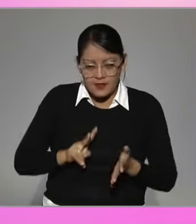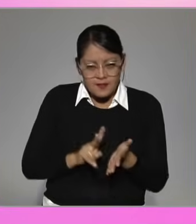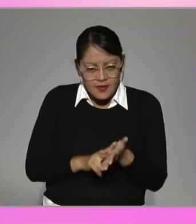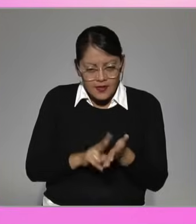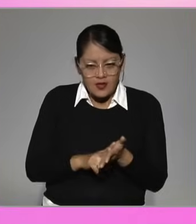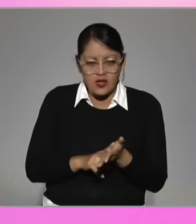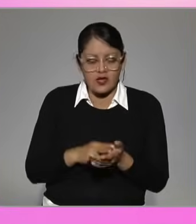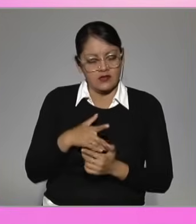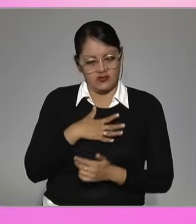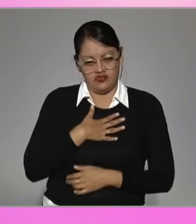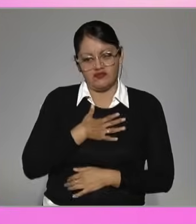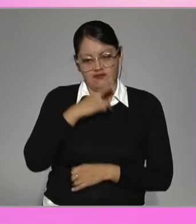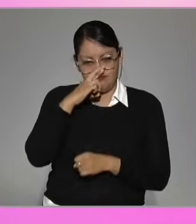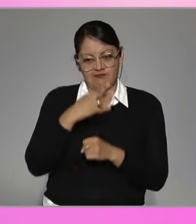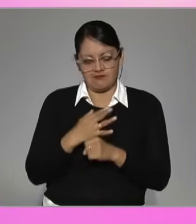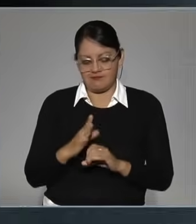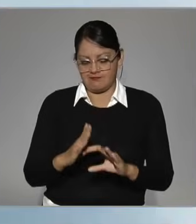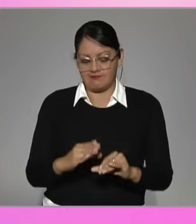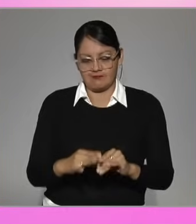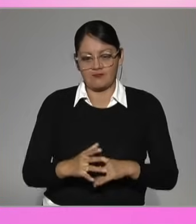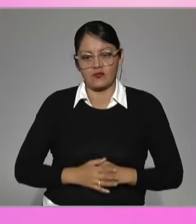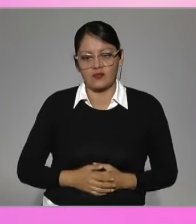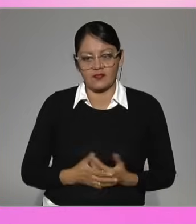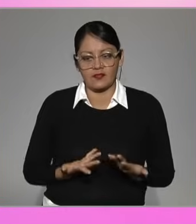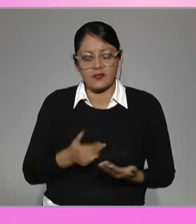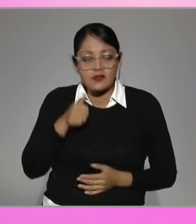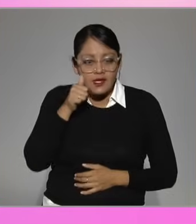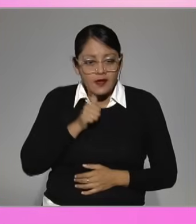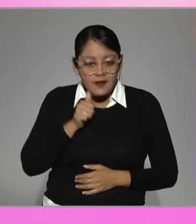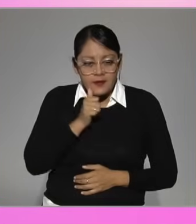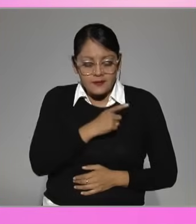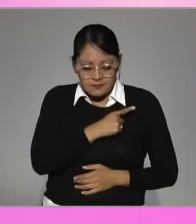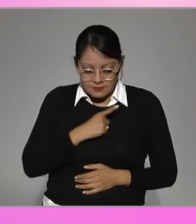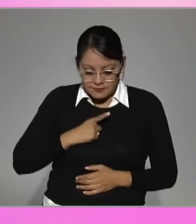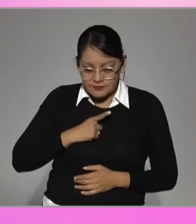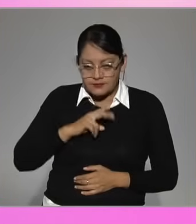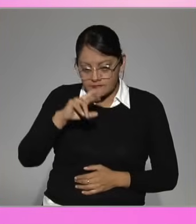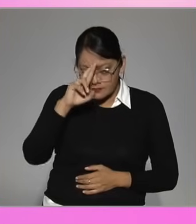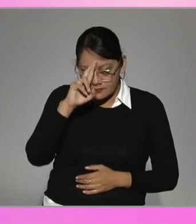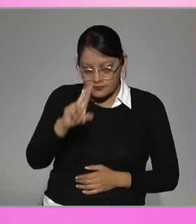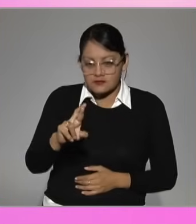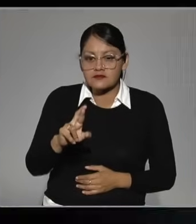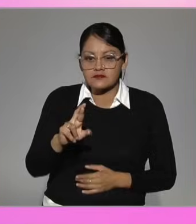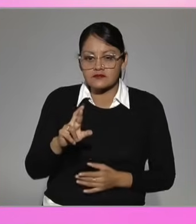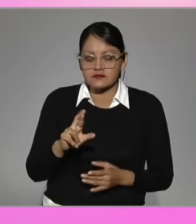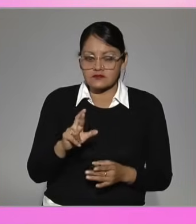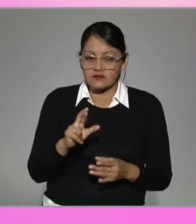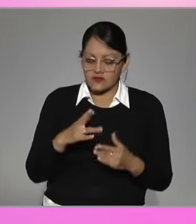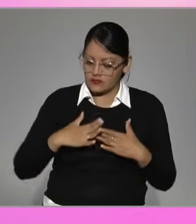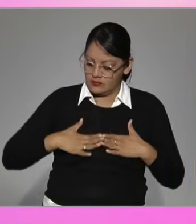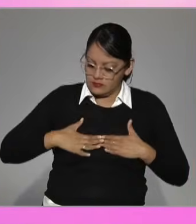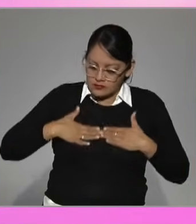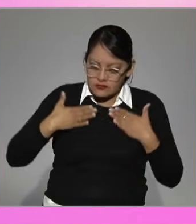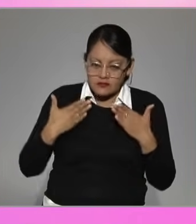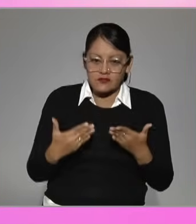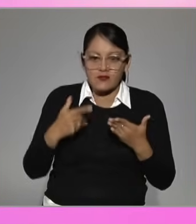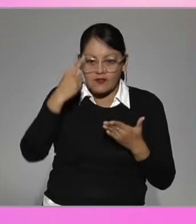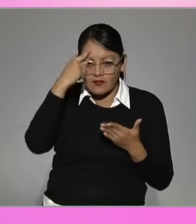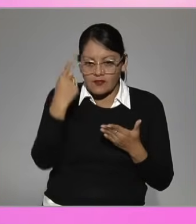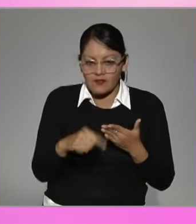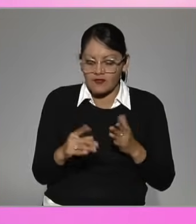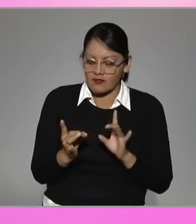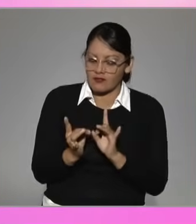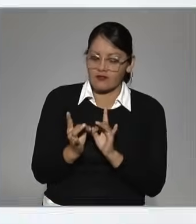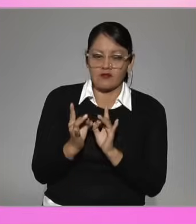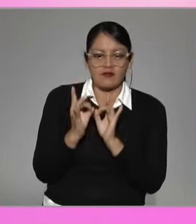todo eso, pues yo lo inculqué aquí con ellos y siempre tratando de inculcar en ellos la suficiente confianza para cualquier